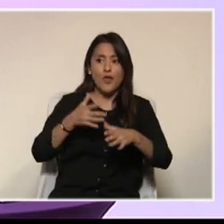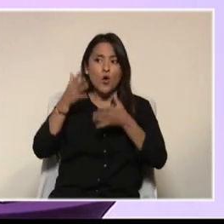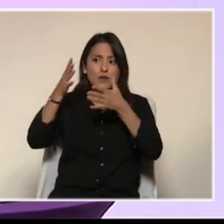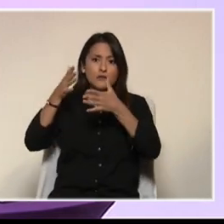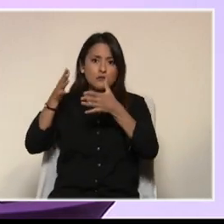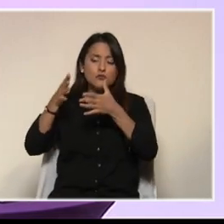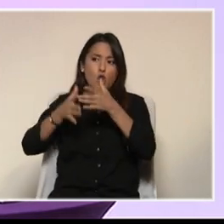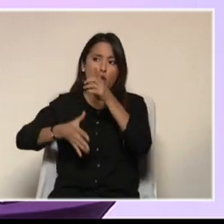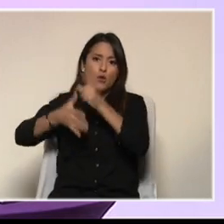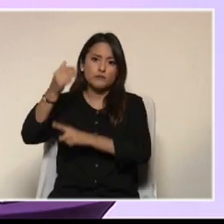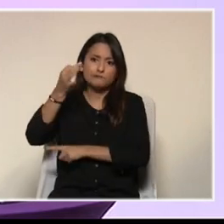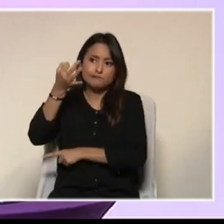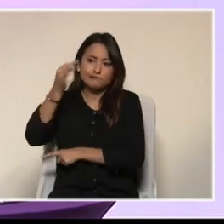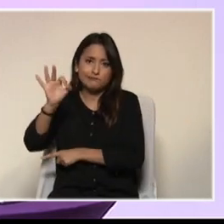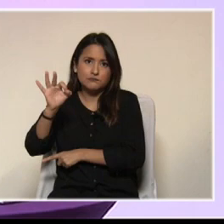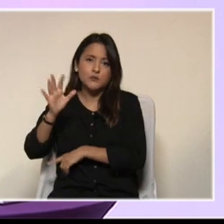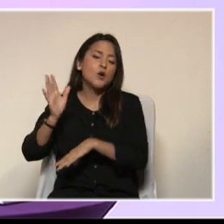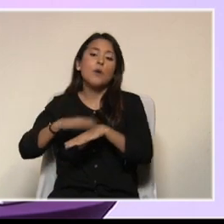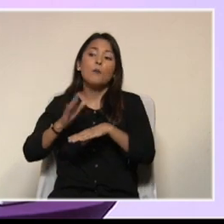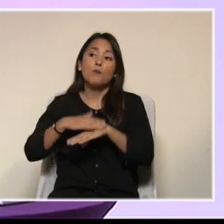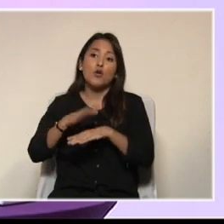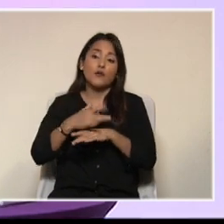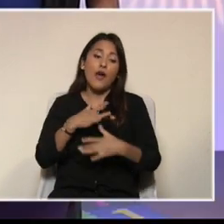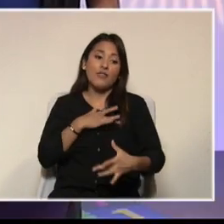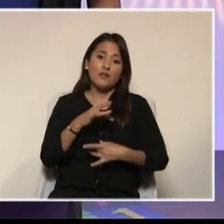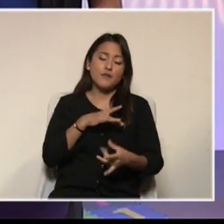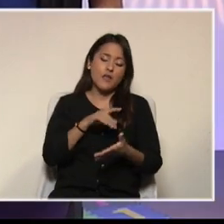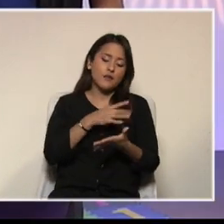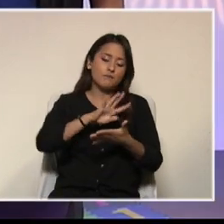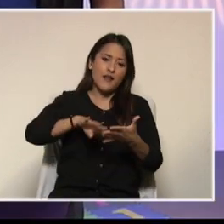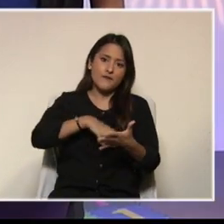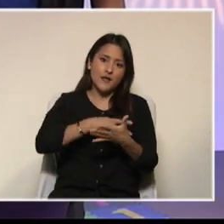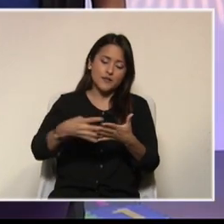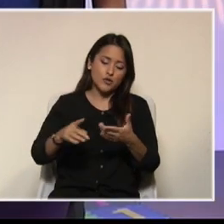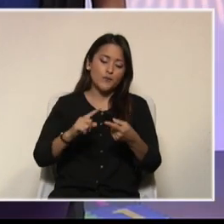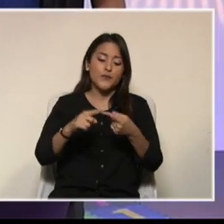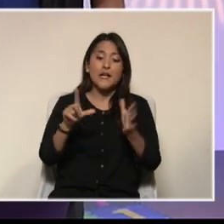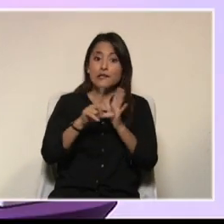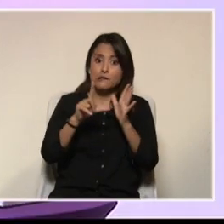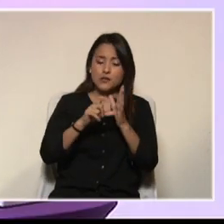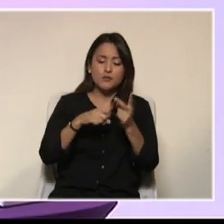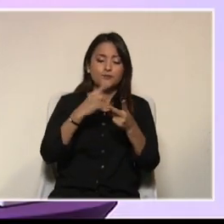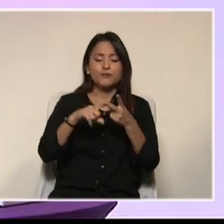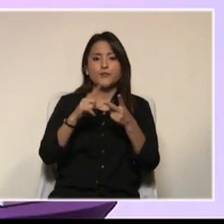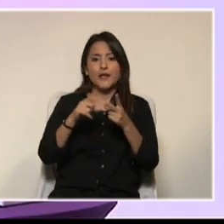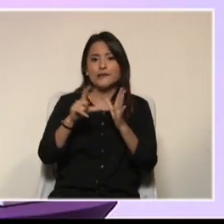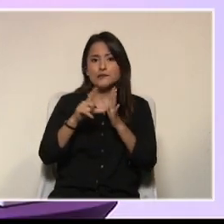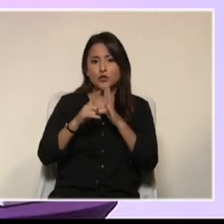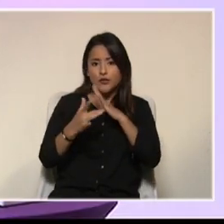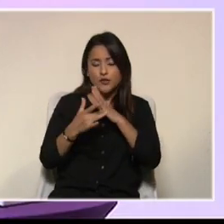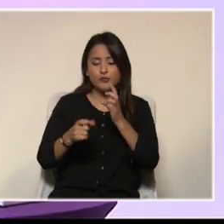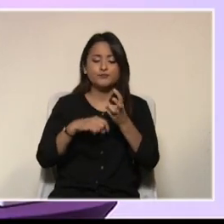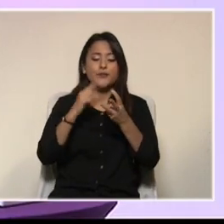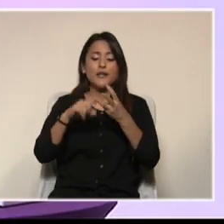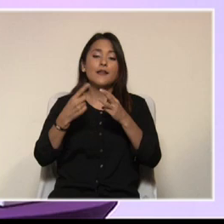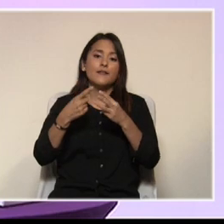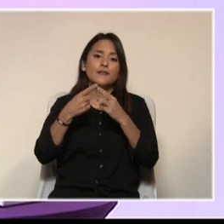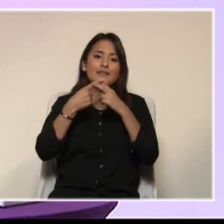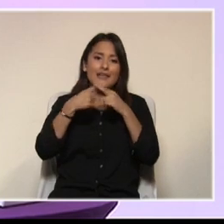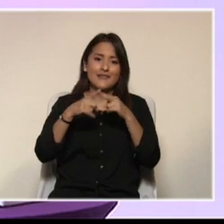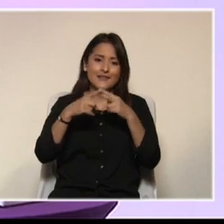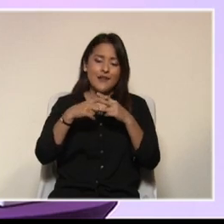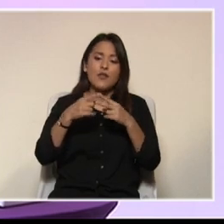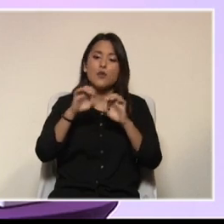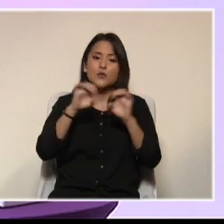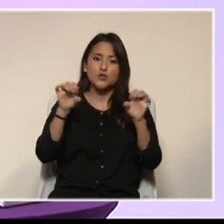esas actividades que salen desde los liceos, desde las escuelas técnicas y por supuesto desde los talleres de educación laboral,